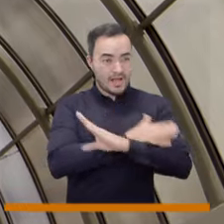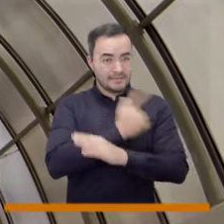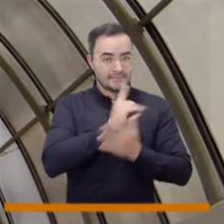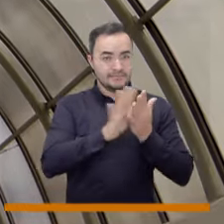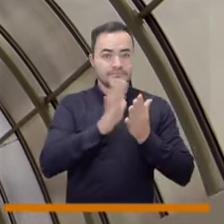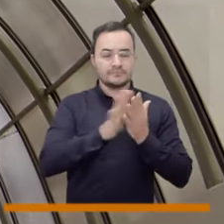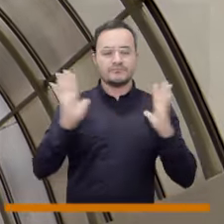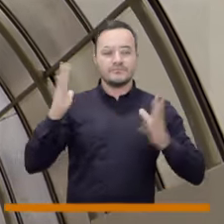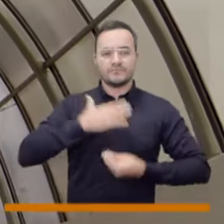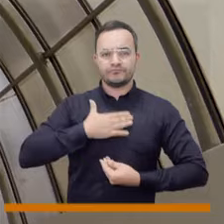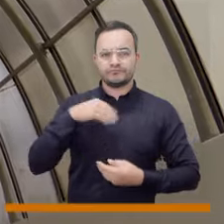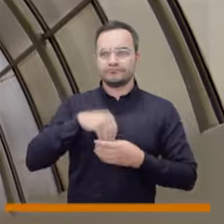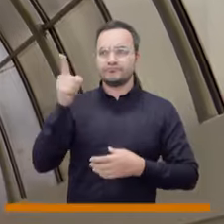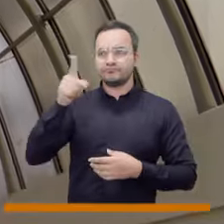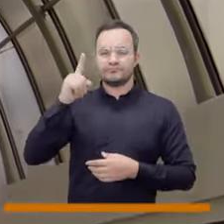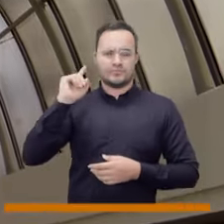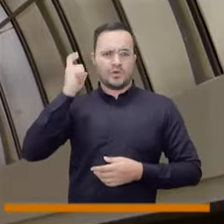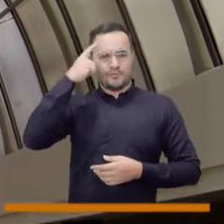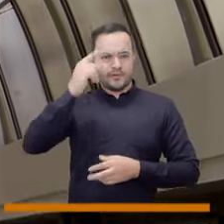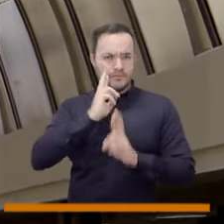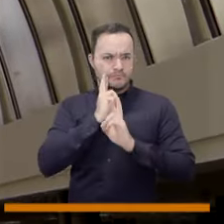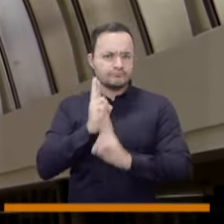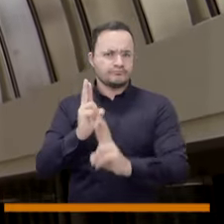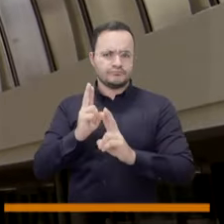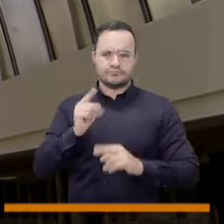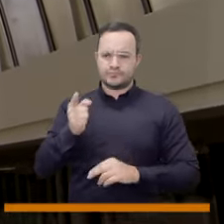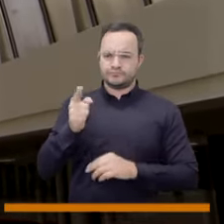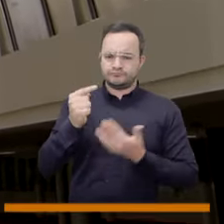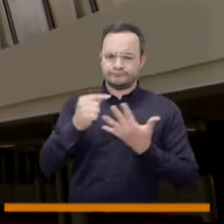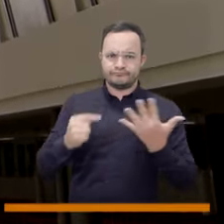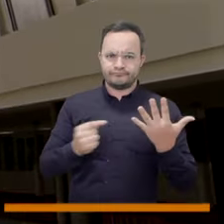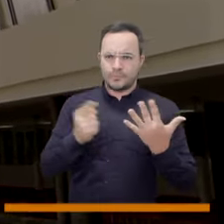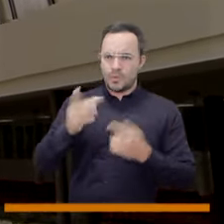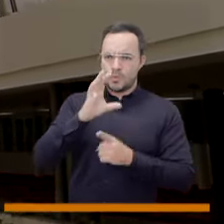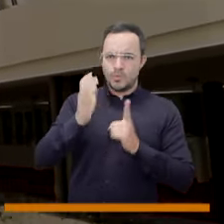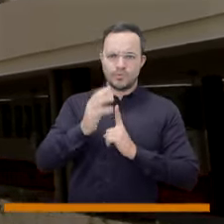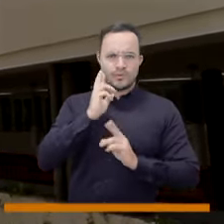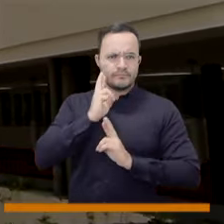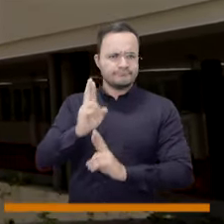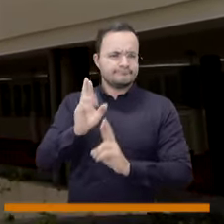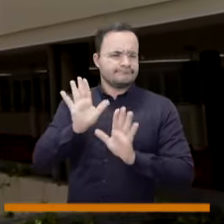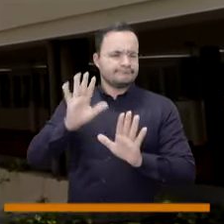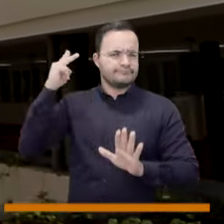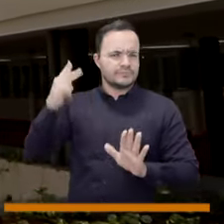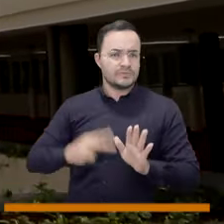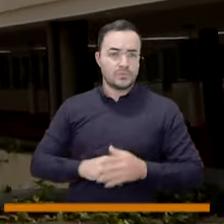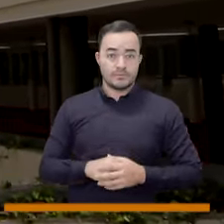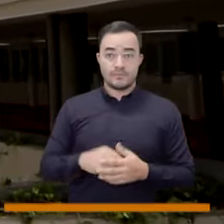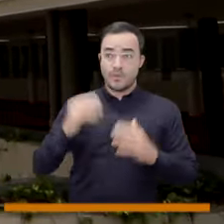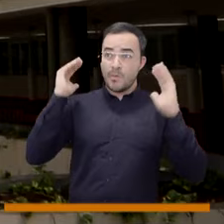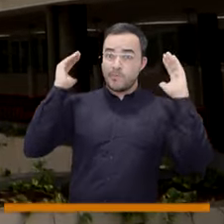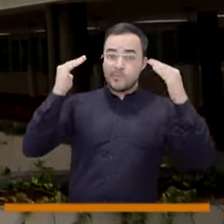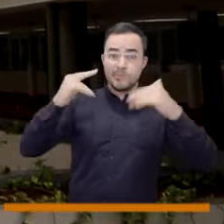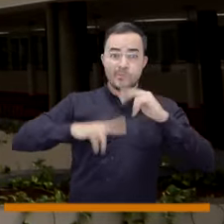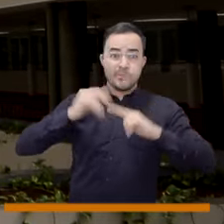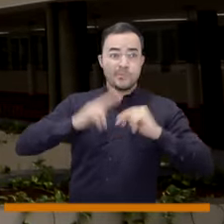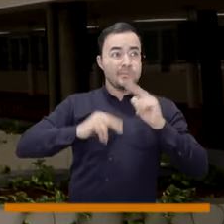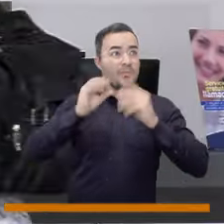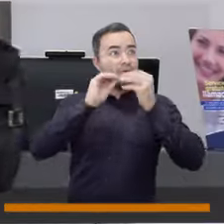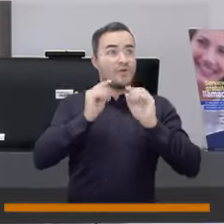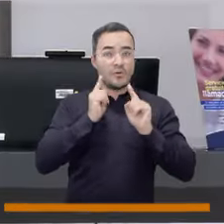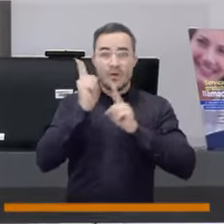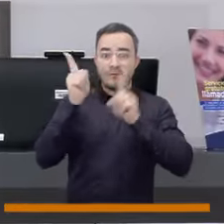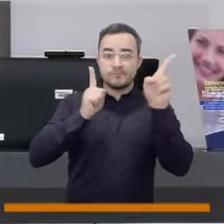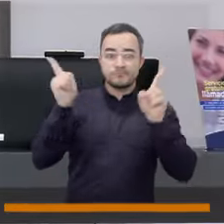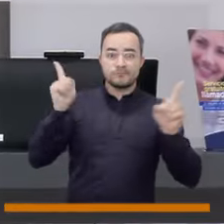decías ahorita, un bien de interés cultural, reconociendo el monumento que es el edificio terminal,